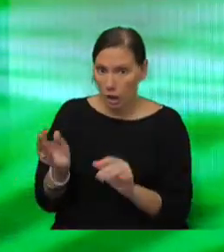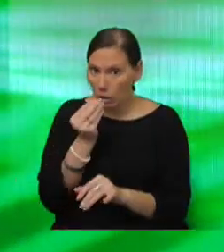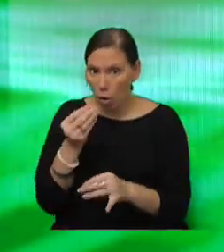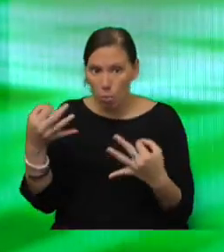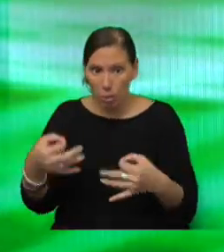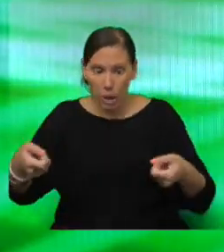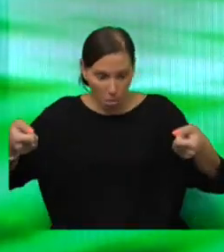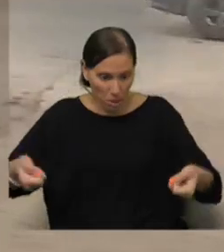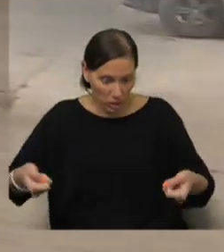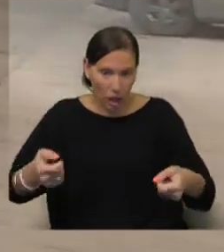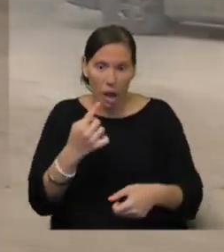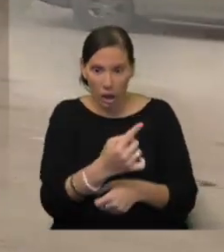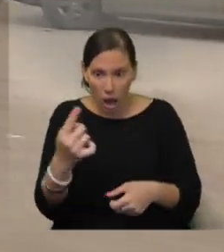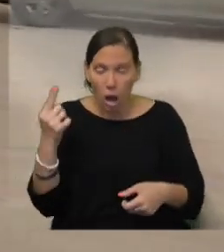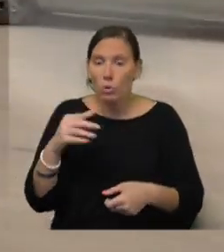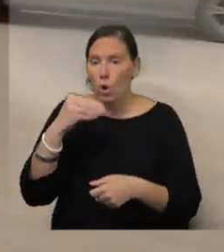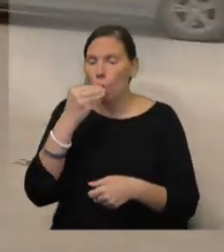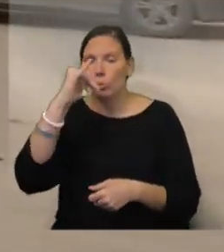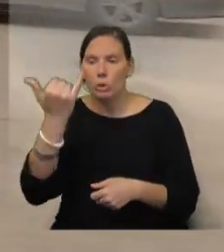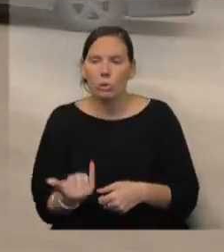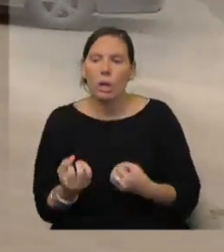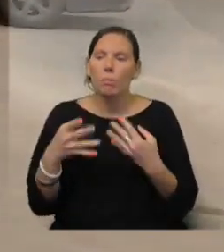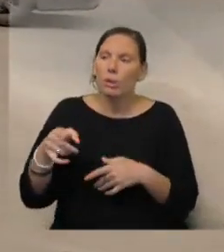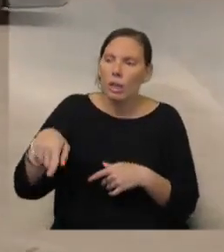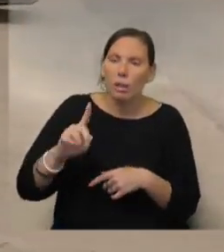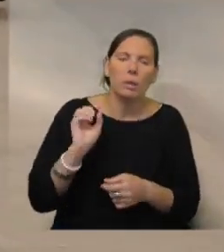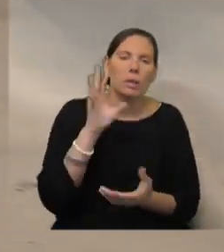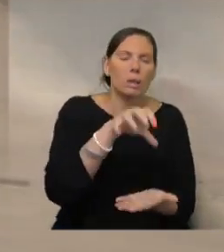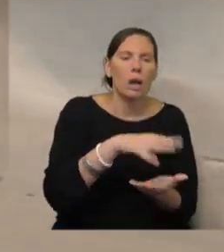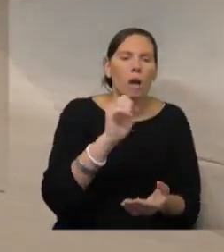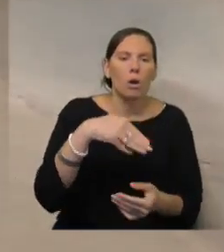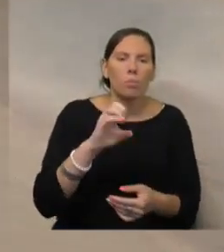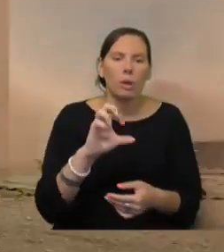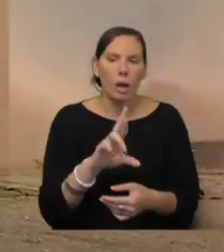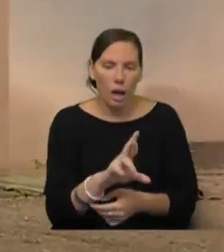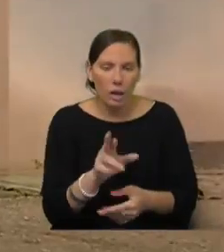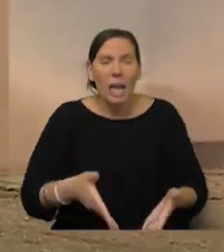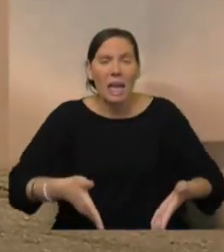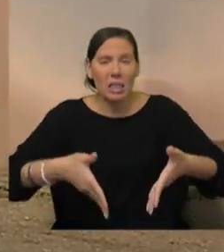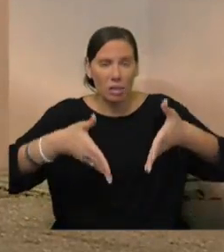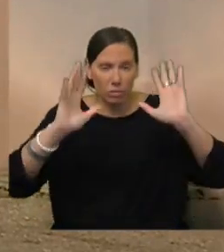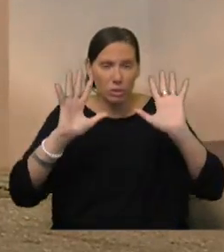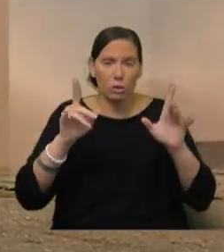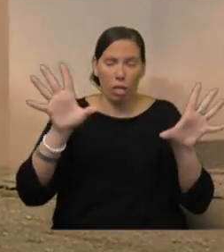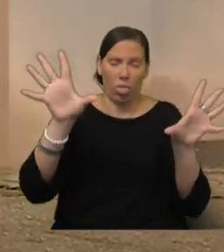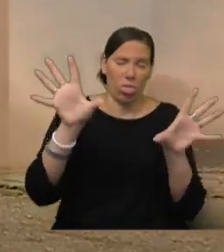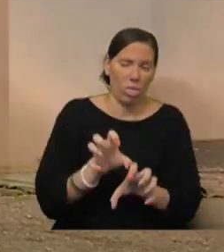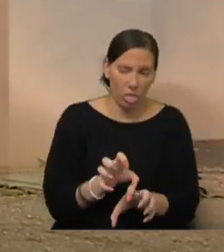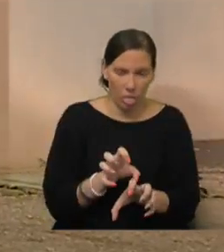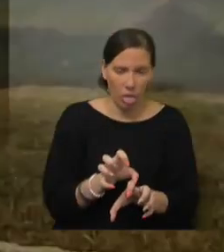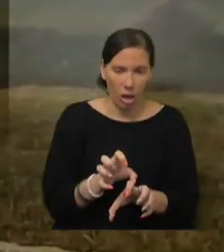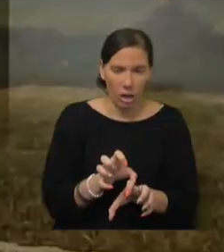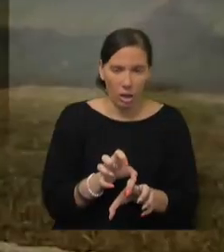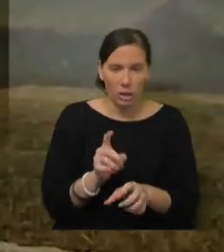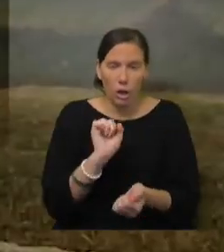una bandeja individual con nutricionista porque yo tengo que ir a concar y tener el edificio en terribles condiciones cayéndose a pedazos y tener